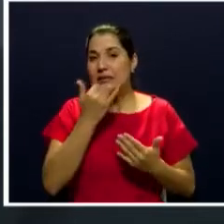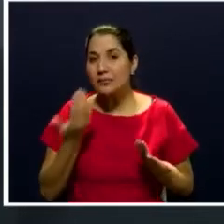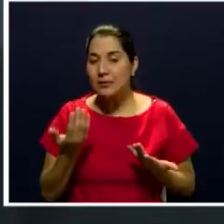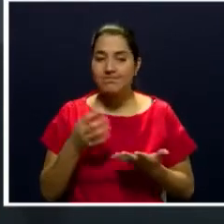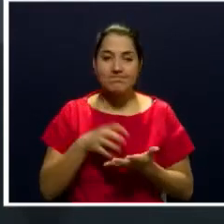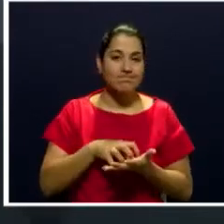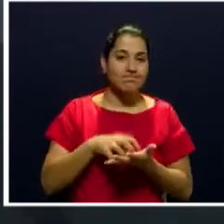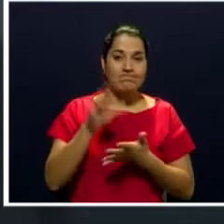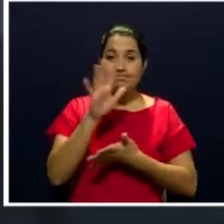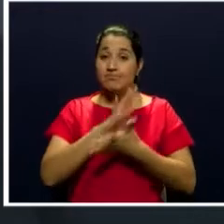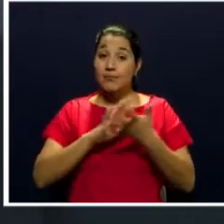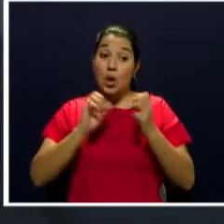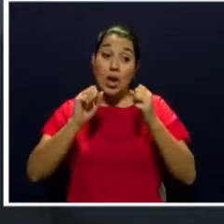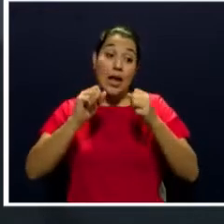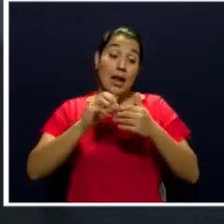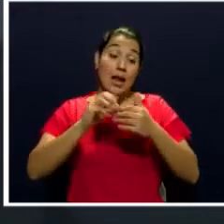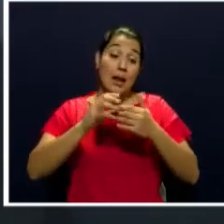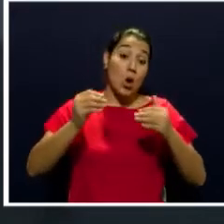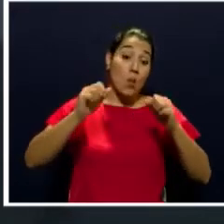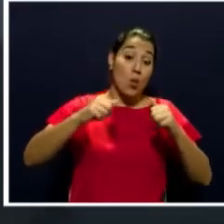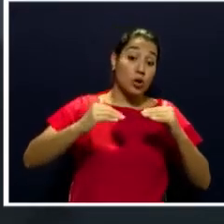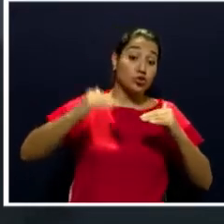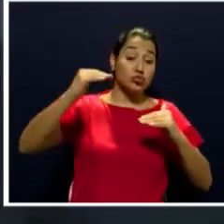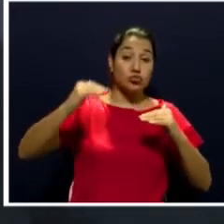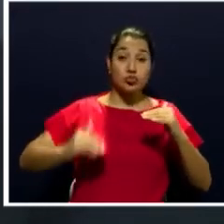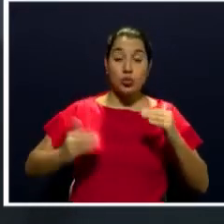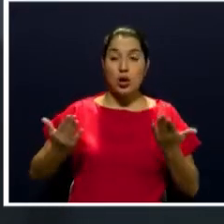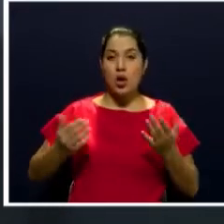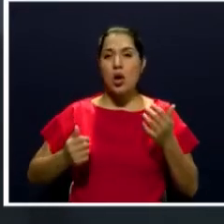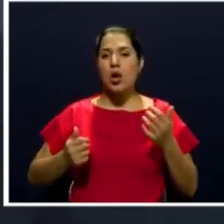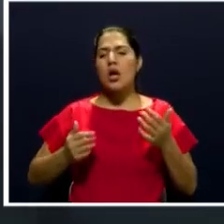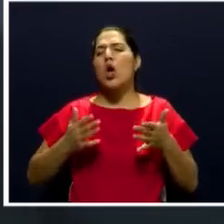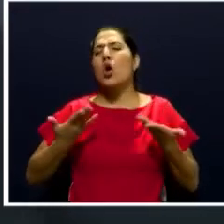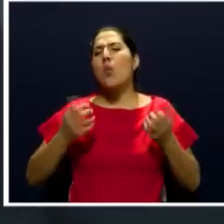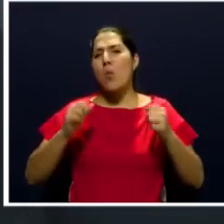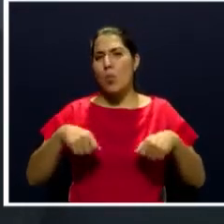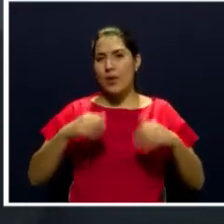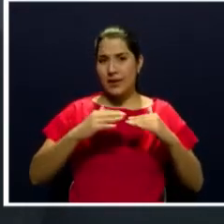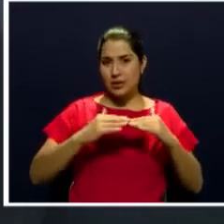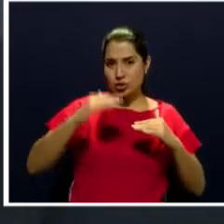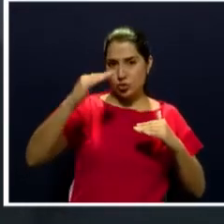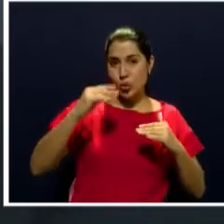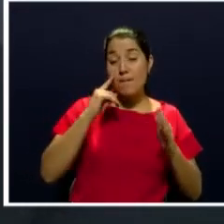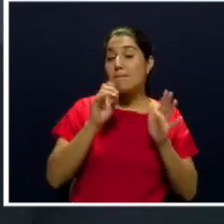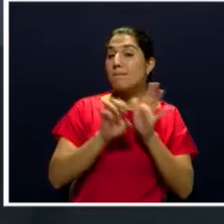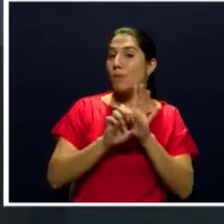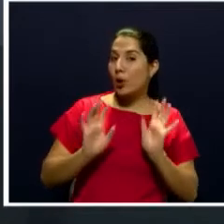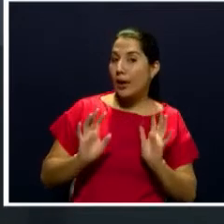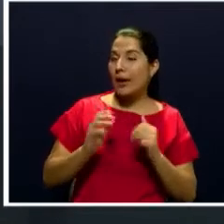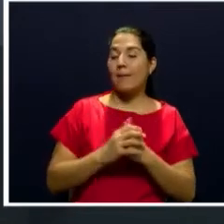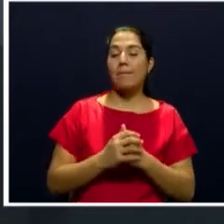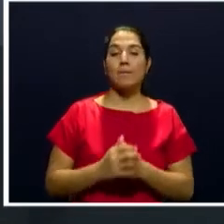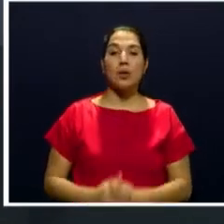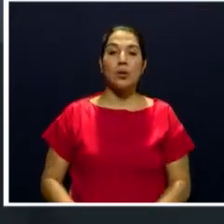tipo de cambio suba como para que el tipo de cambio baje. ¿Cuáles son las presiones para que el tipo de cambio suba? Por ejemplo, la